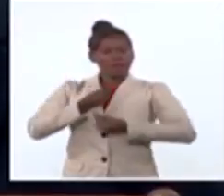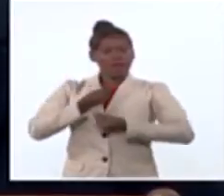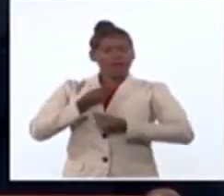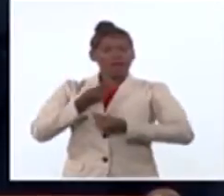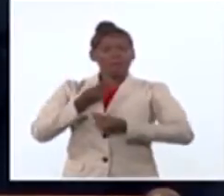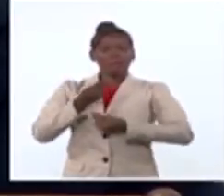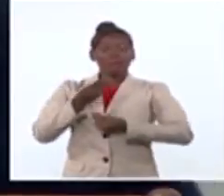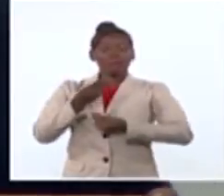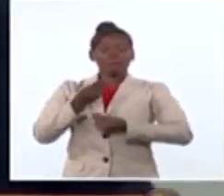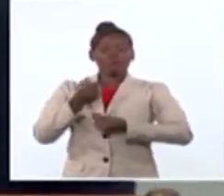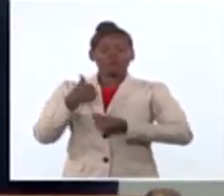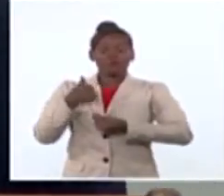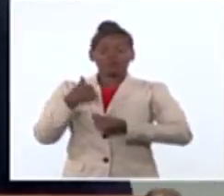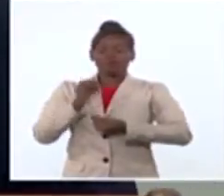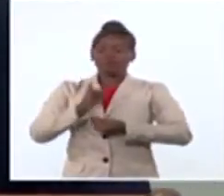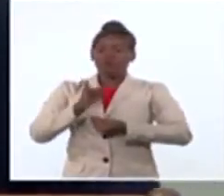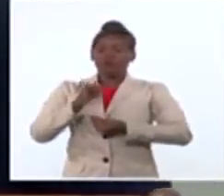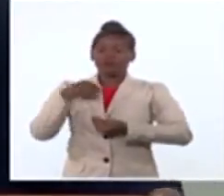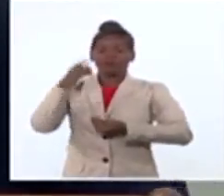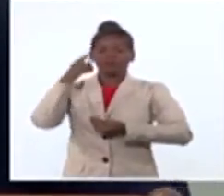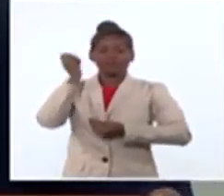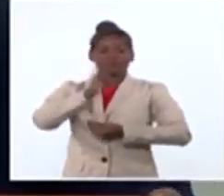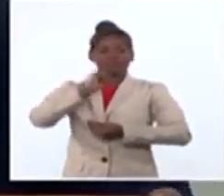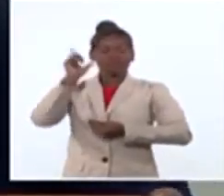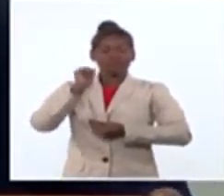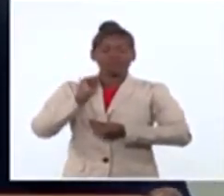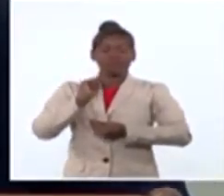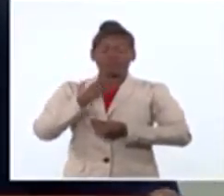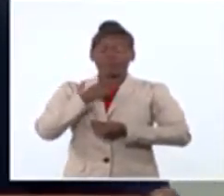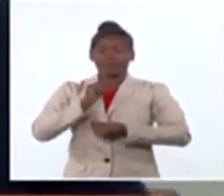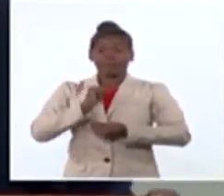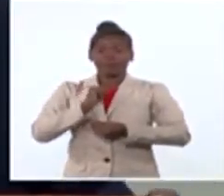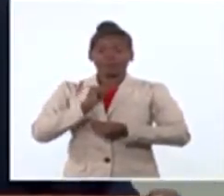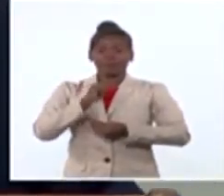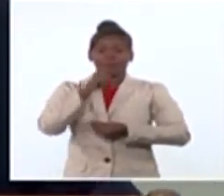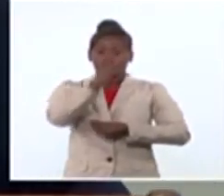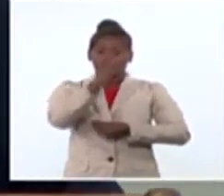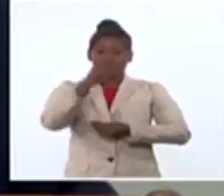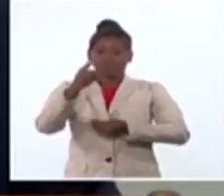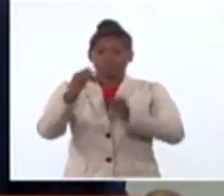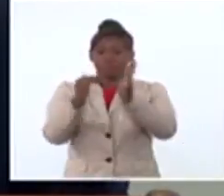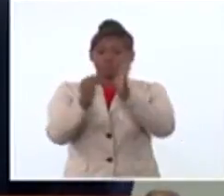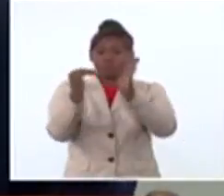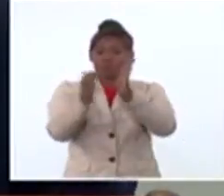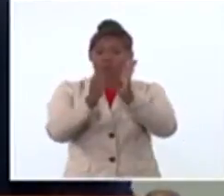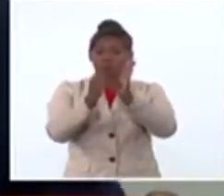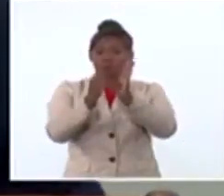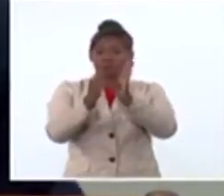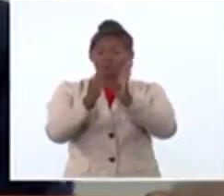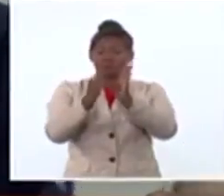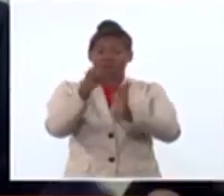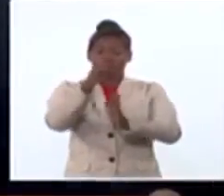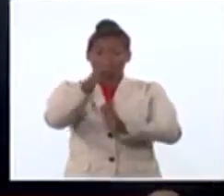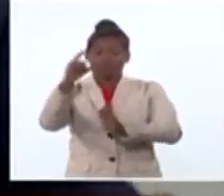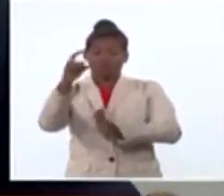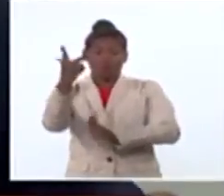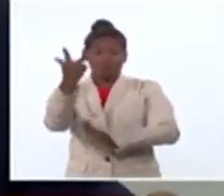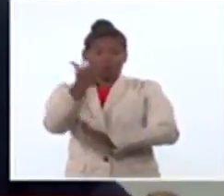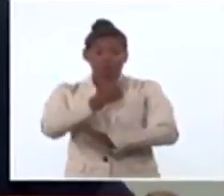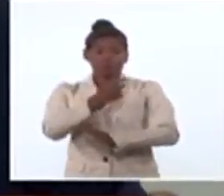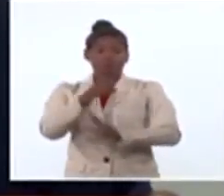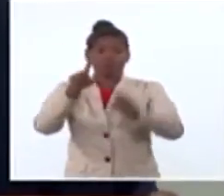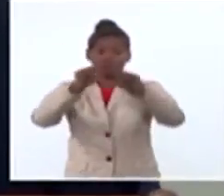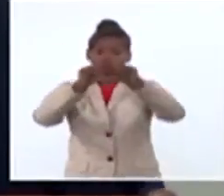Hay que tomar en cuenta también que 1 millón de dosis alcanza para vacunar a unos pocos cientos de miles de personas en un